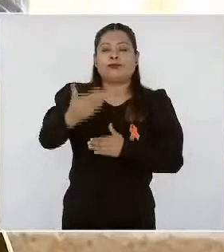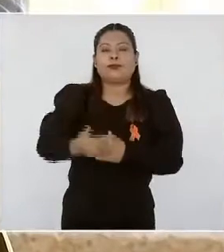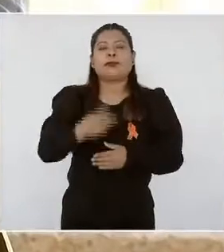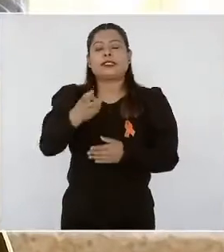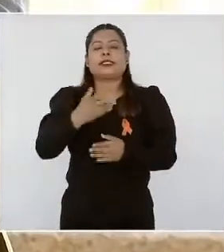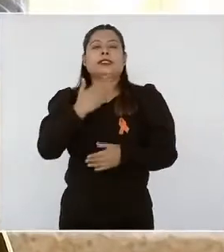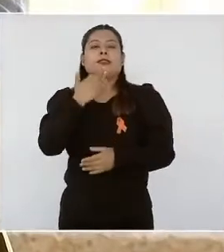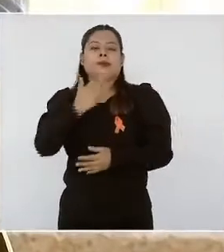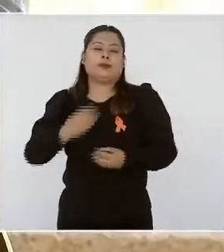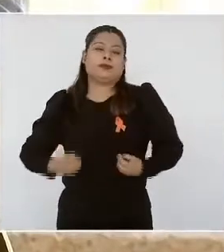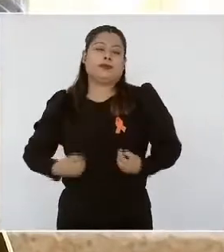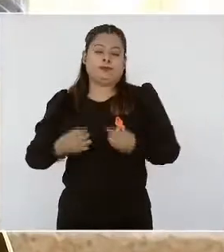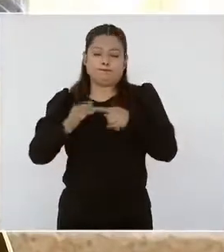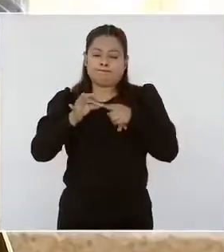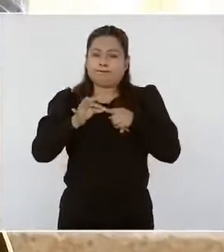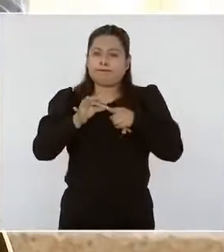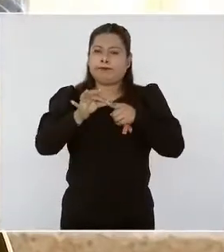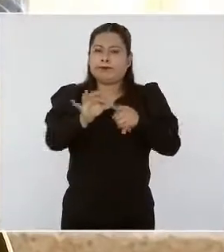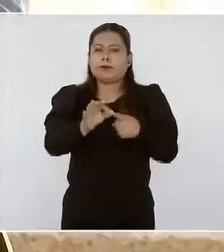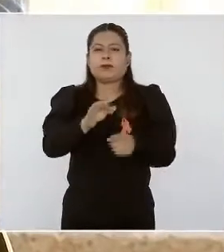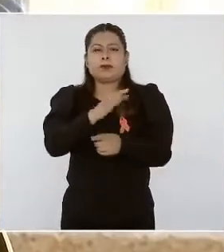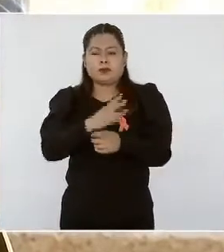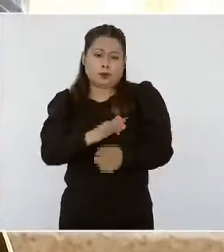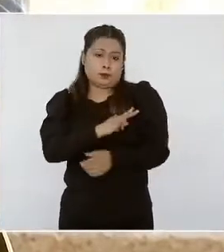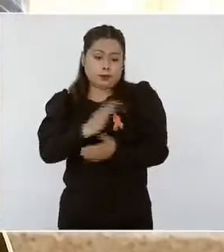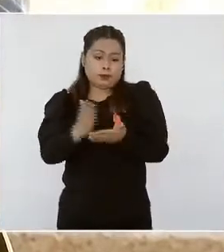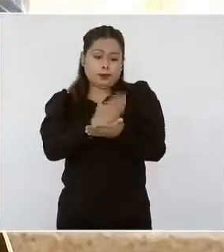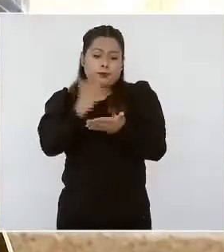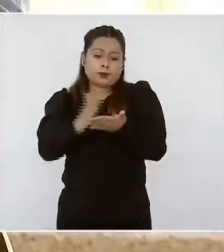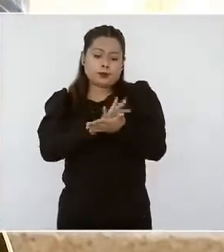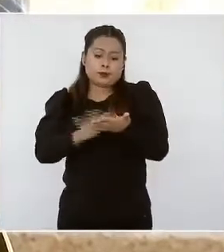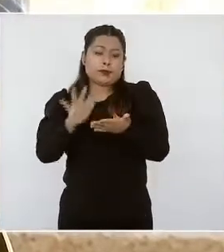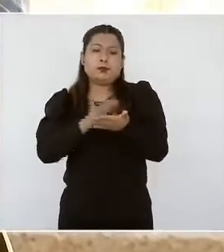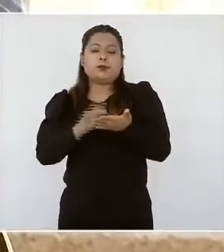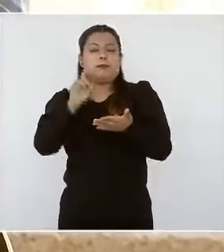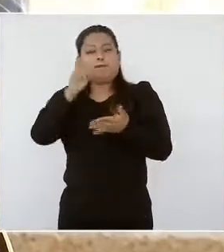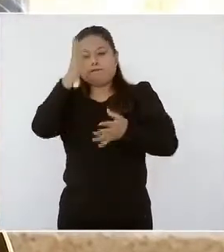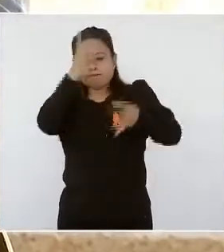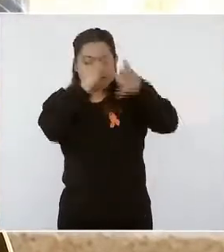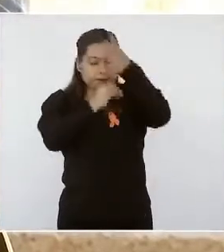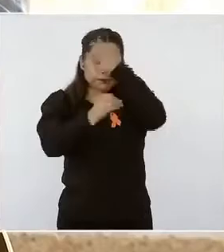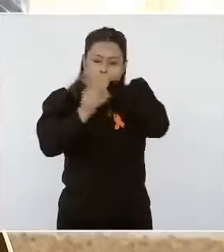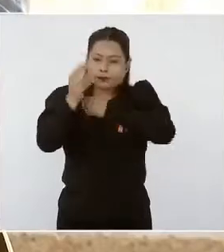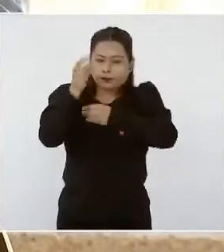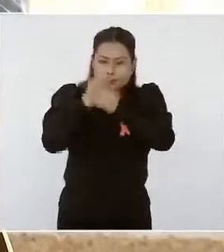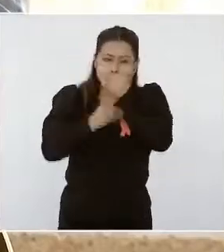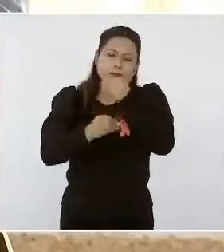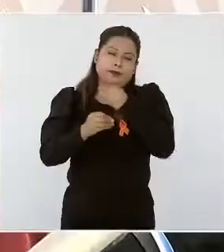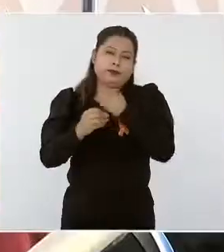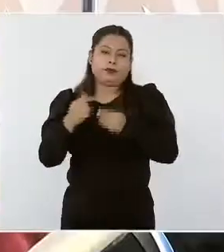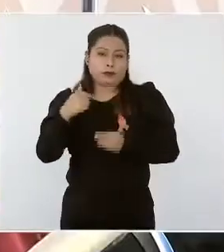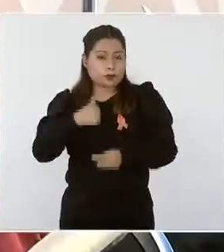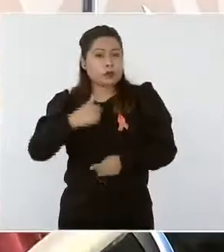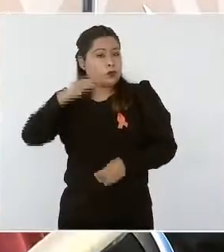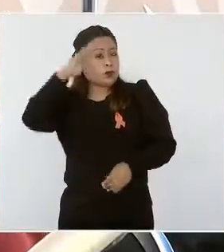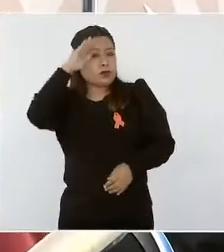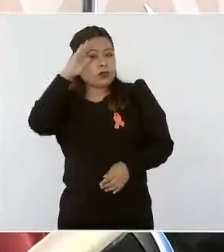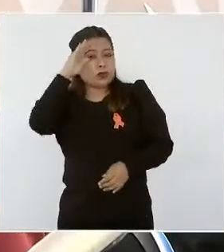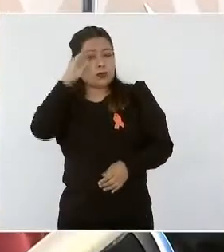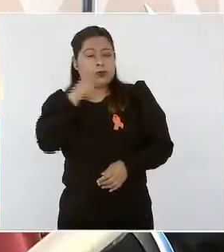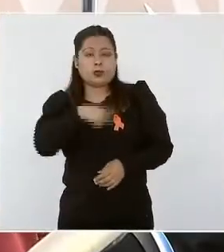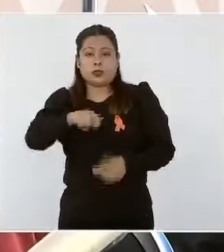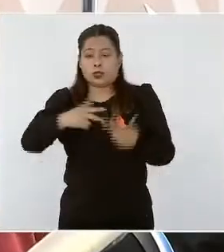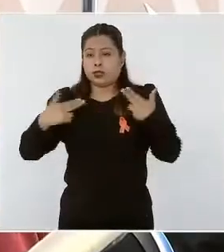esa es la vía. Lo menos que pueden sacar de un libro es haber aprendido. Y yo pienso que los